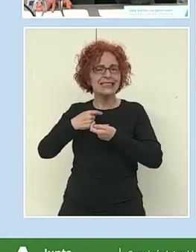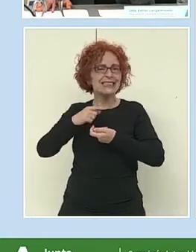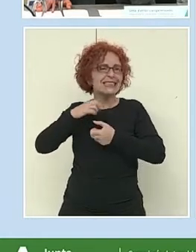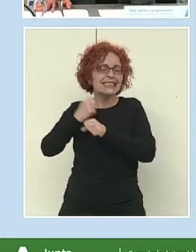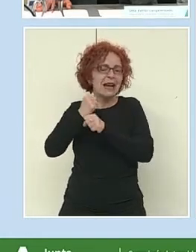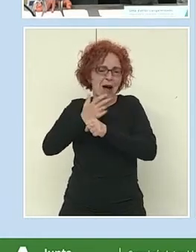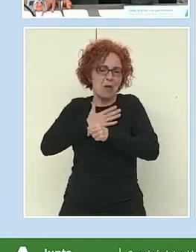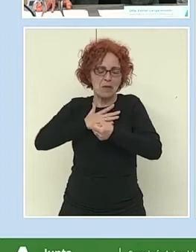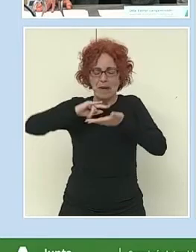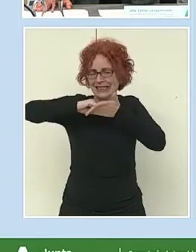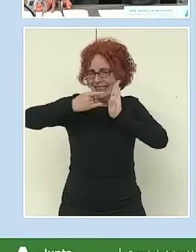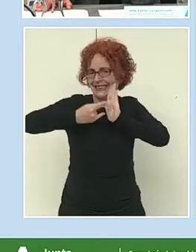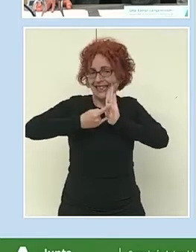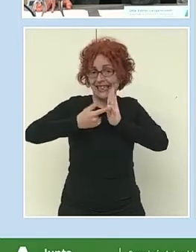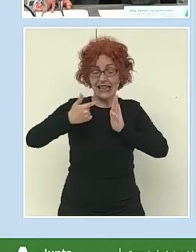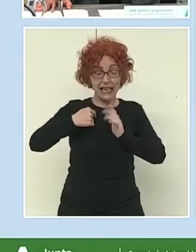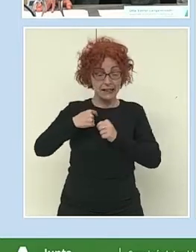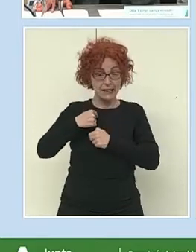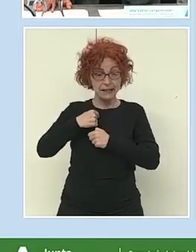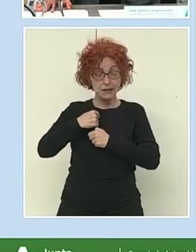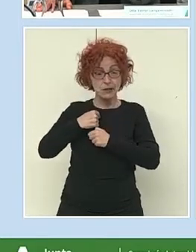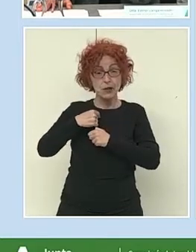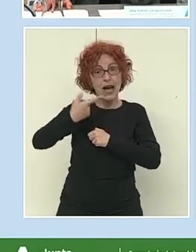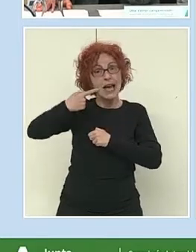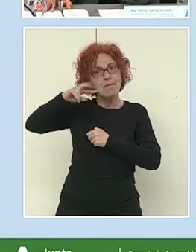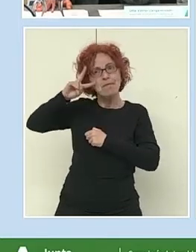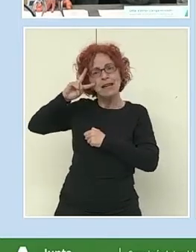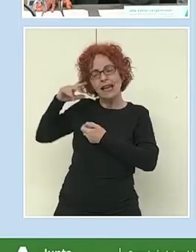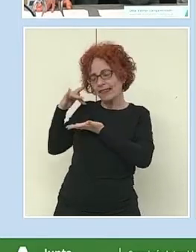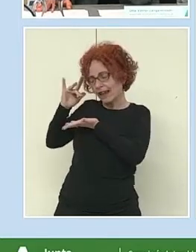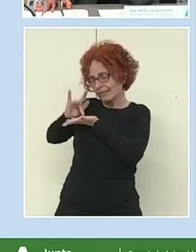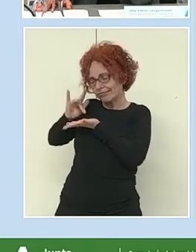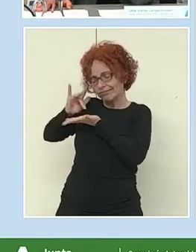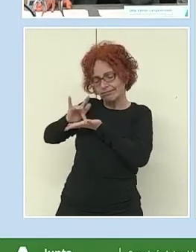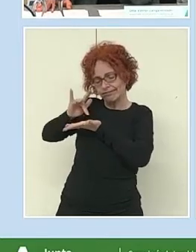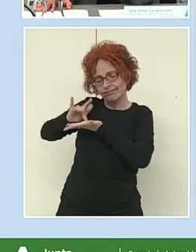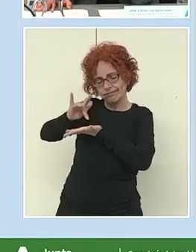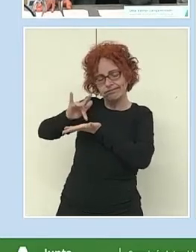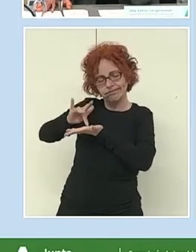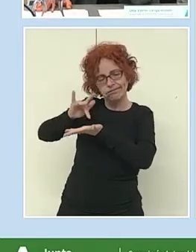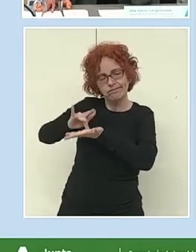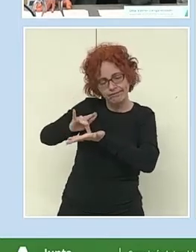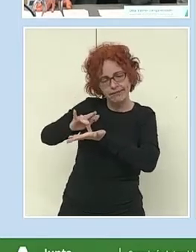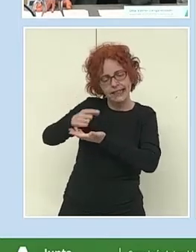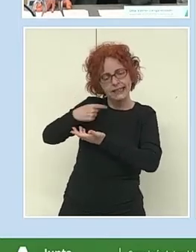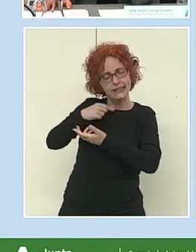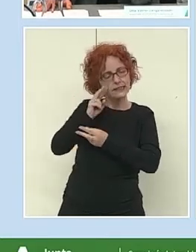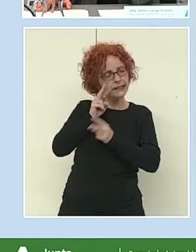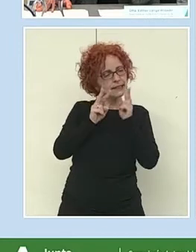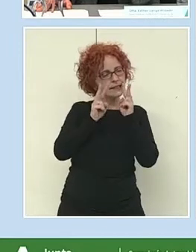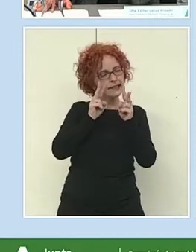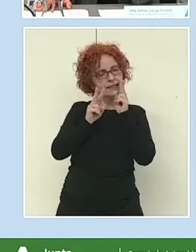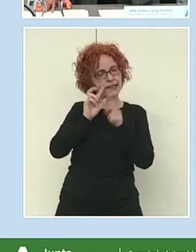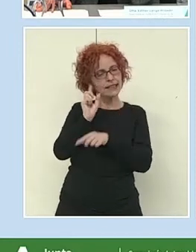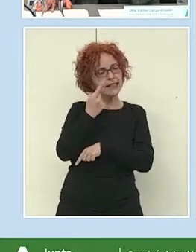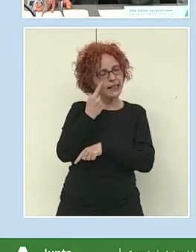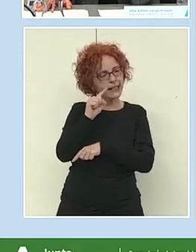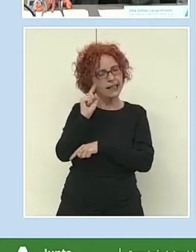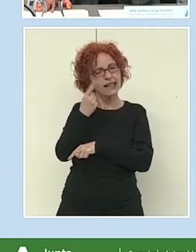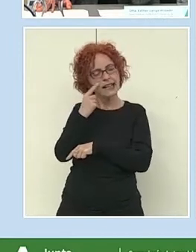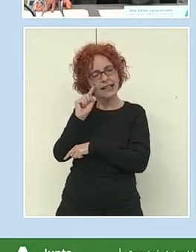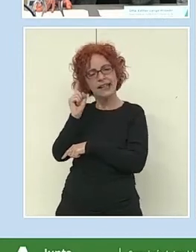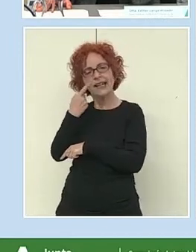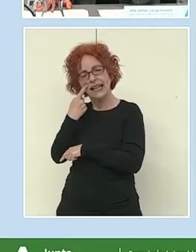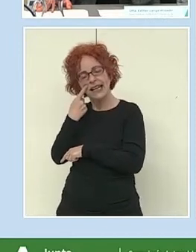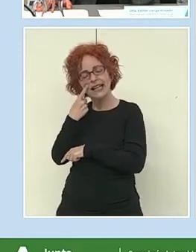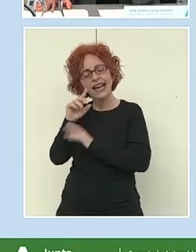Y a lo largo de todas mis experiencias como técnica, pues lo que sí he ido percibiendo es la importancia de la